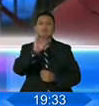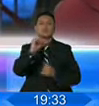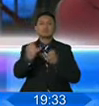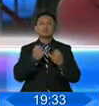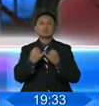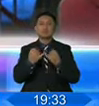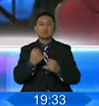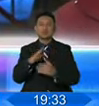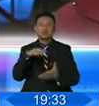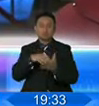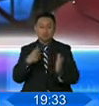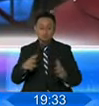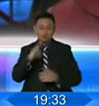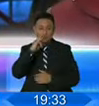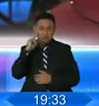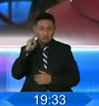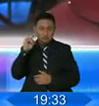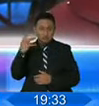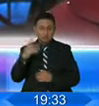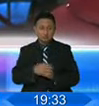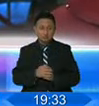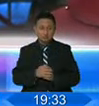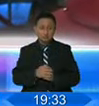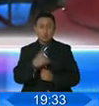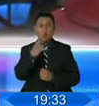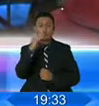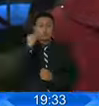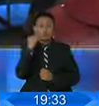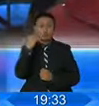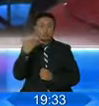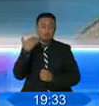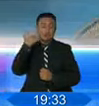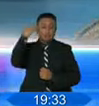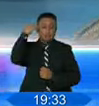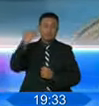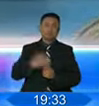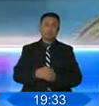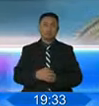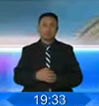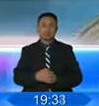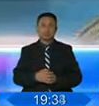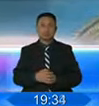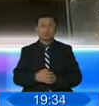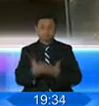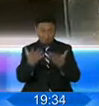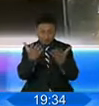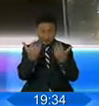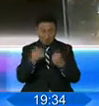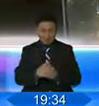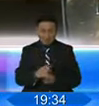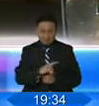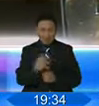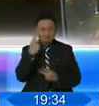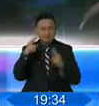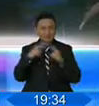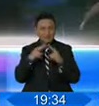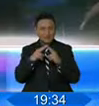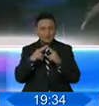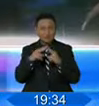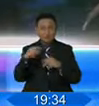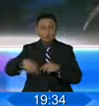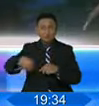centavos estudiantes, niños, tercera edad y $1 en los adultos. No se quede con las ganas y venga a conocer